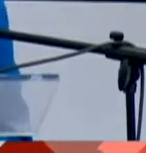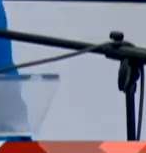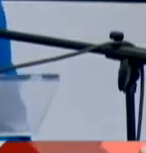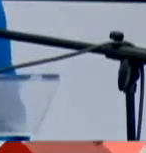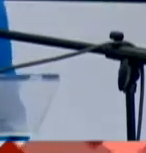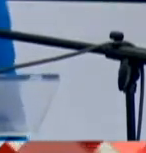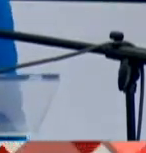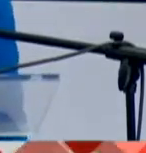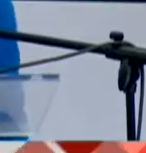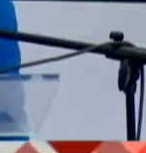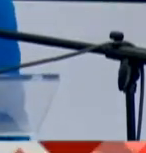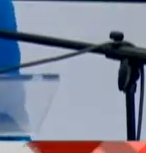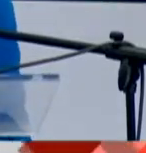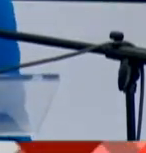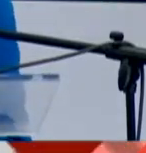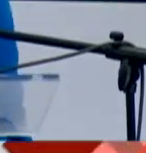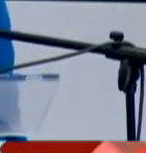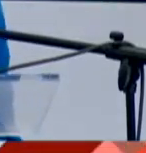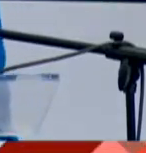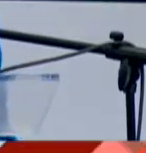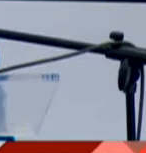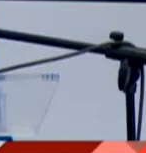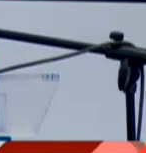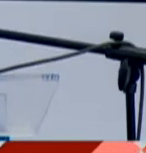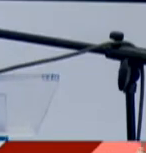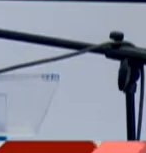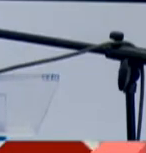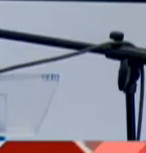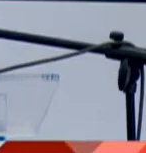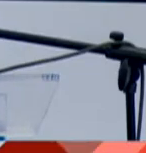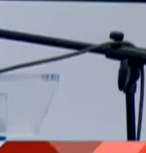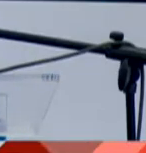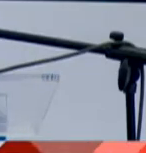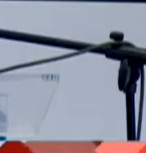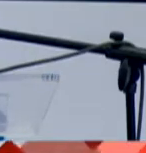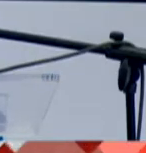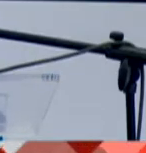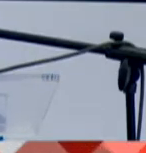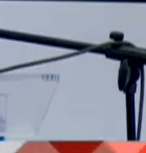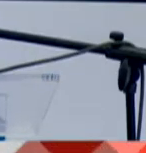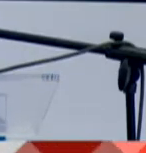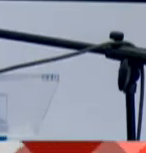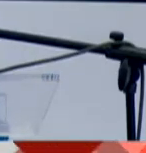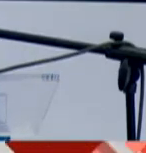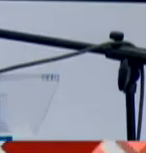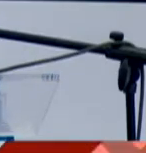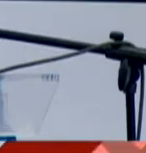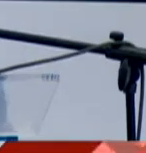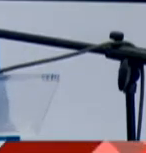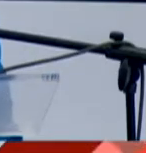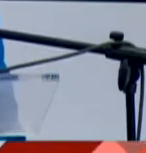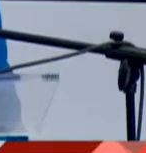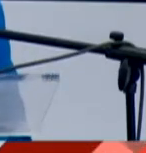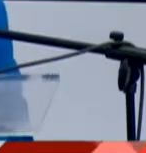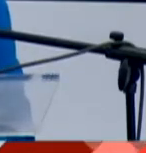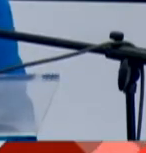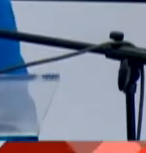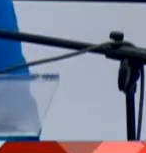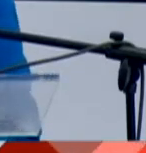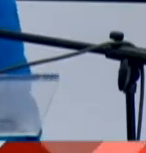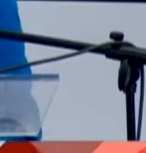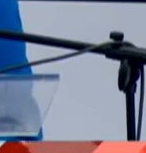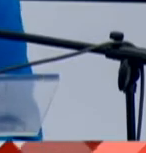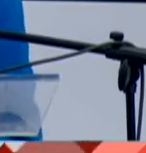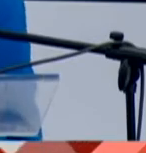de ellas que vivir en sociedad constituye la oportunidad de adquirir una visión del mundo más amplia en donde